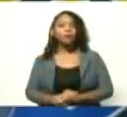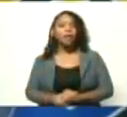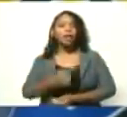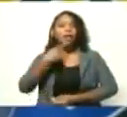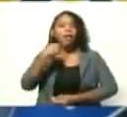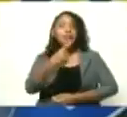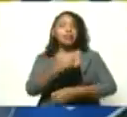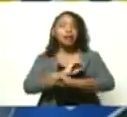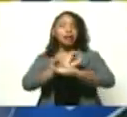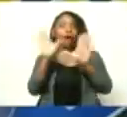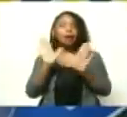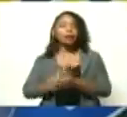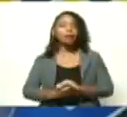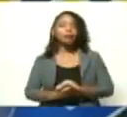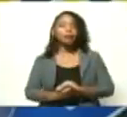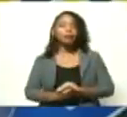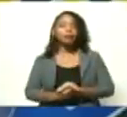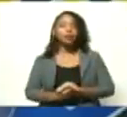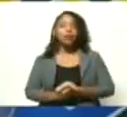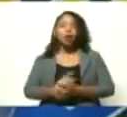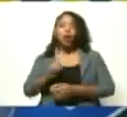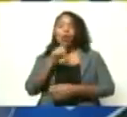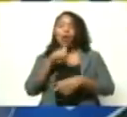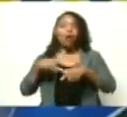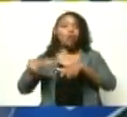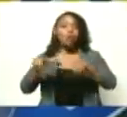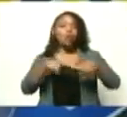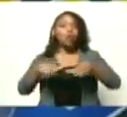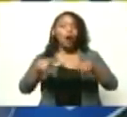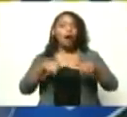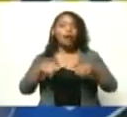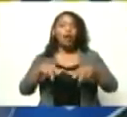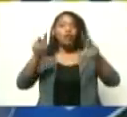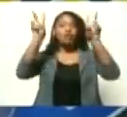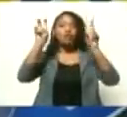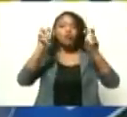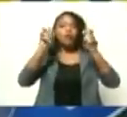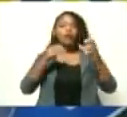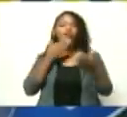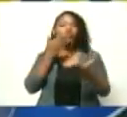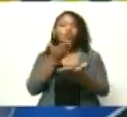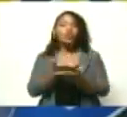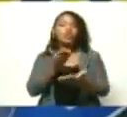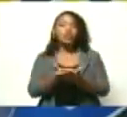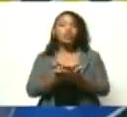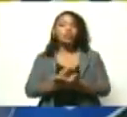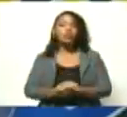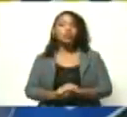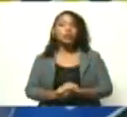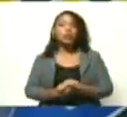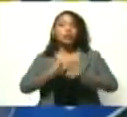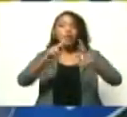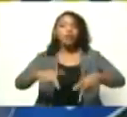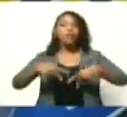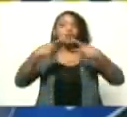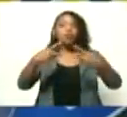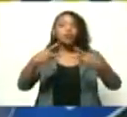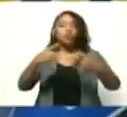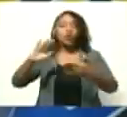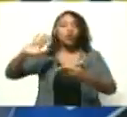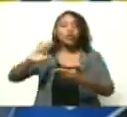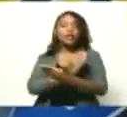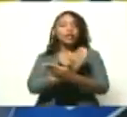declara sin lugar una nueva solicitud de referéndum